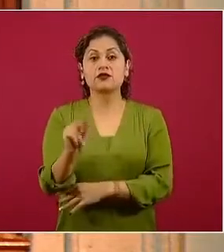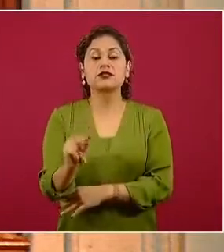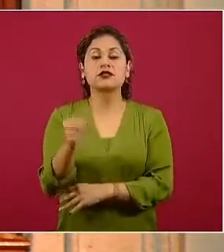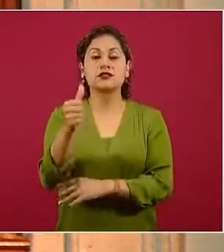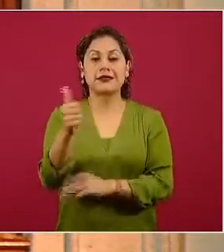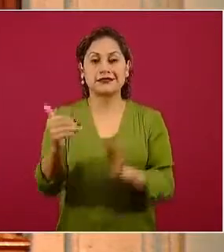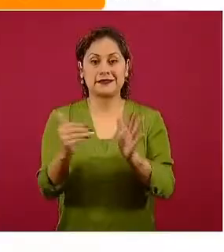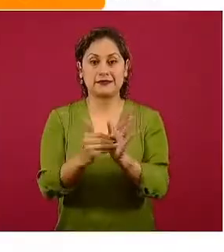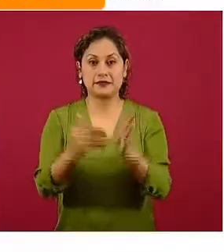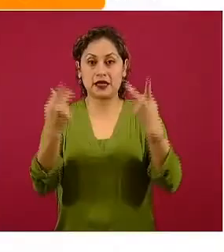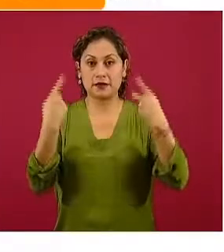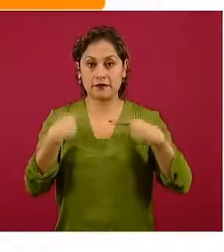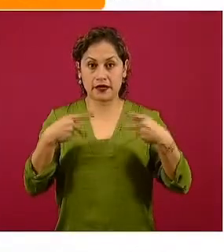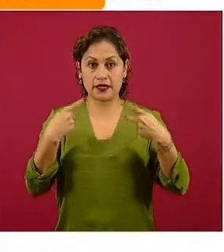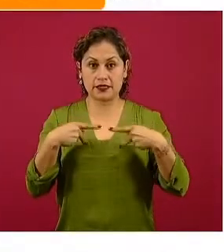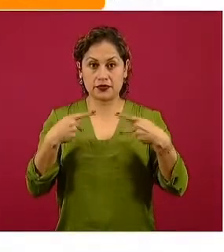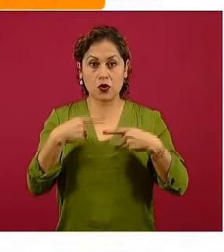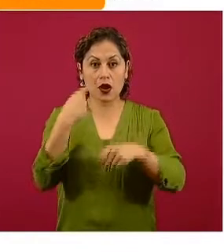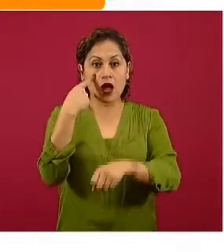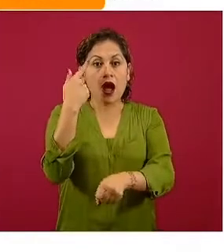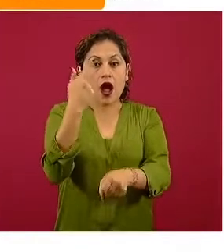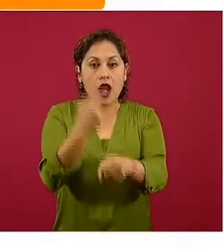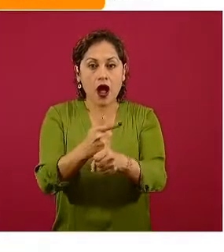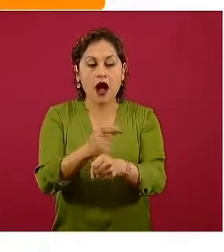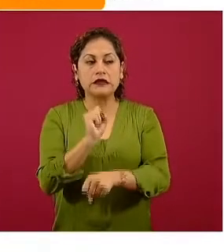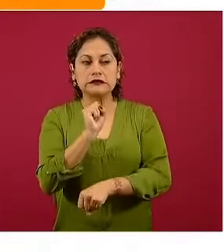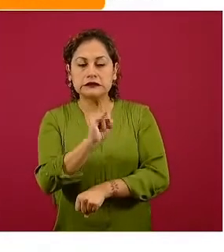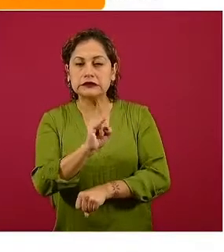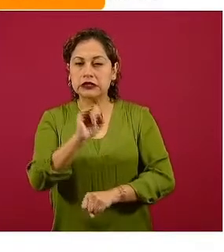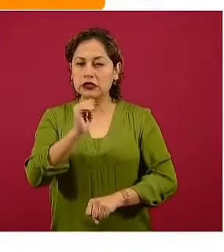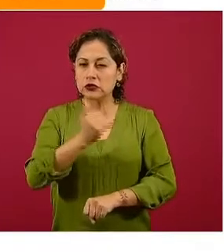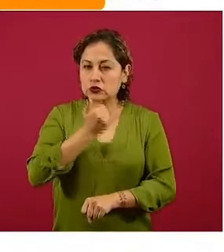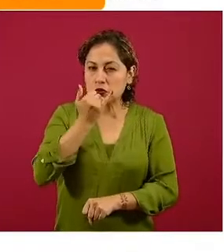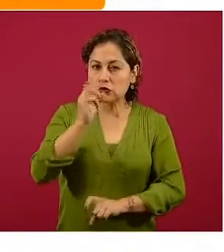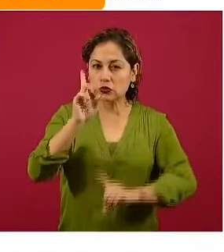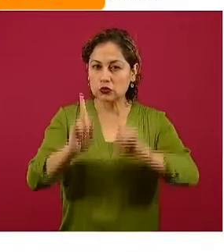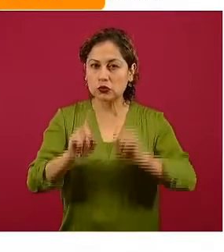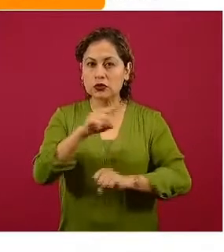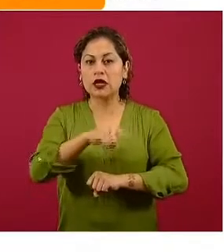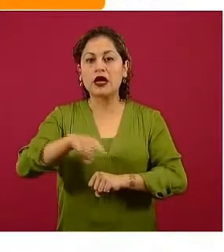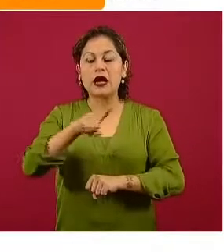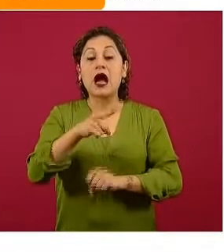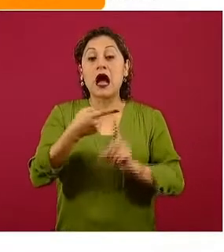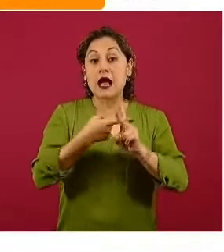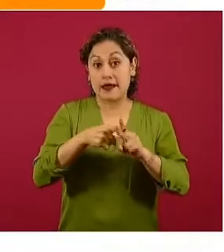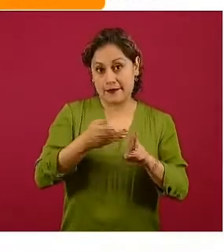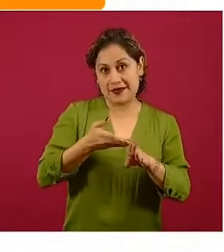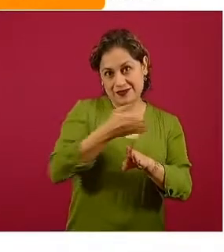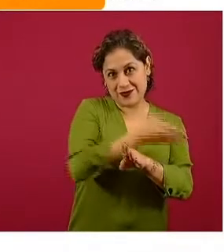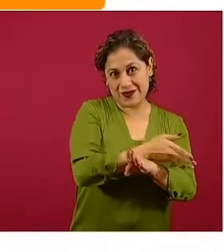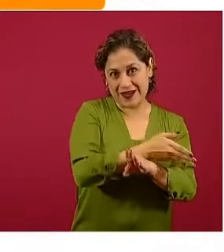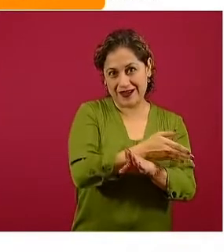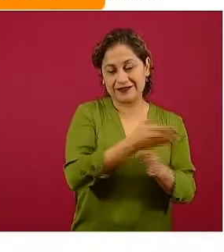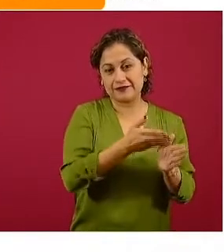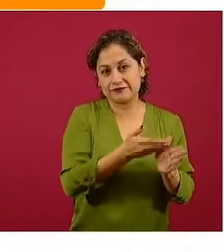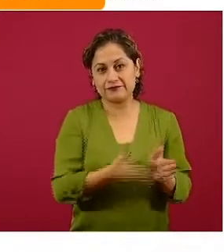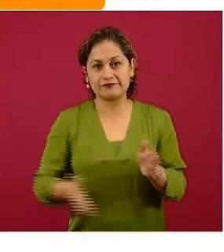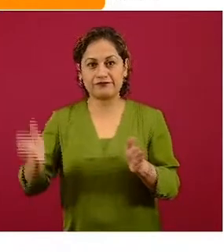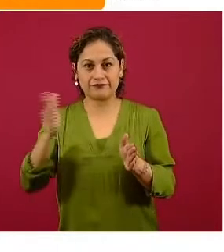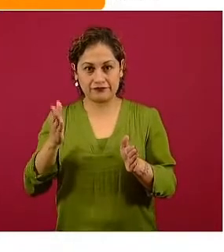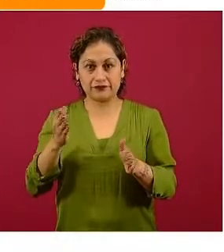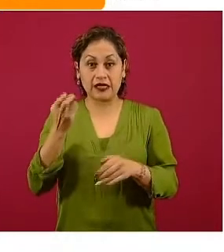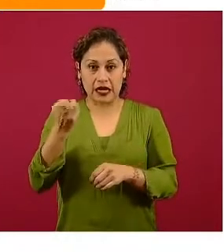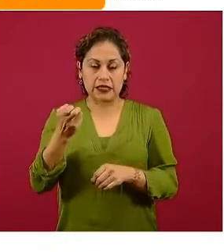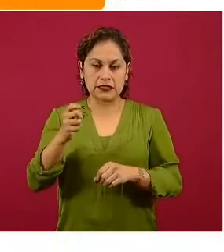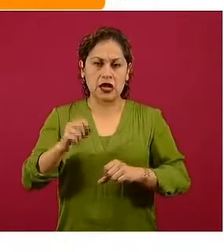3.386.000 personas que han sido identificadas como casos sospechosos desde que inició la epidemia. Por eso tenemos nuestras curvas desde principios de